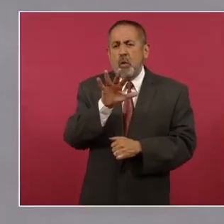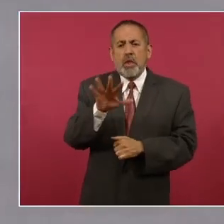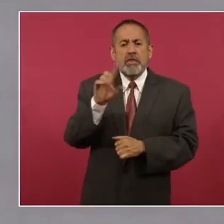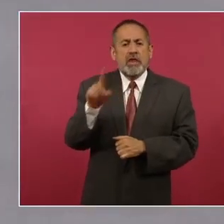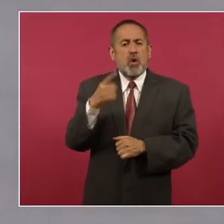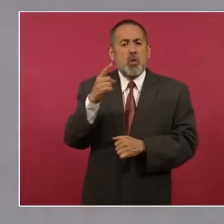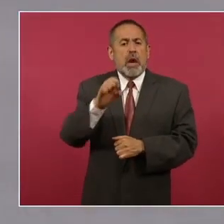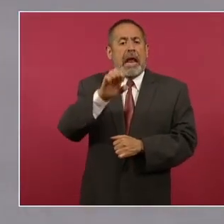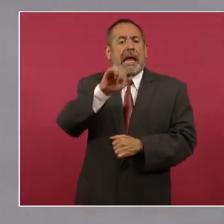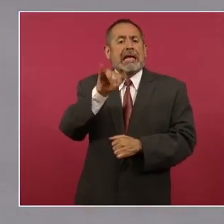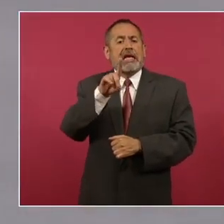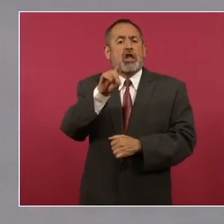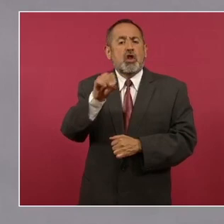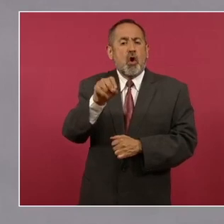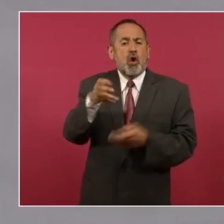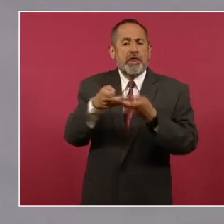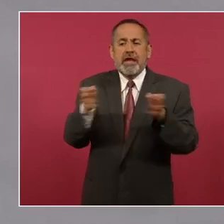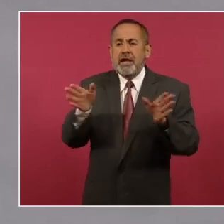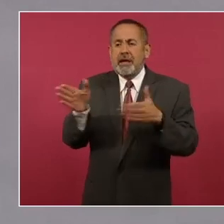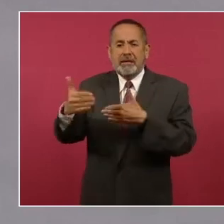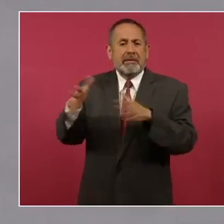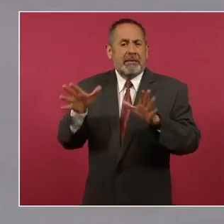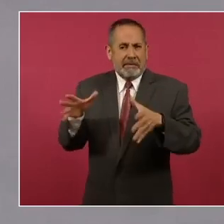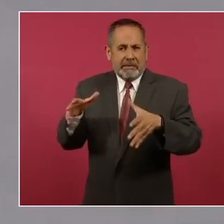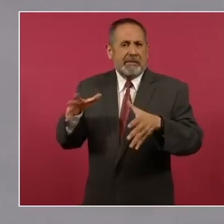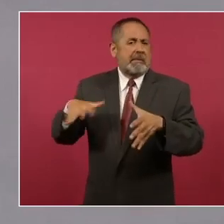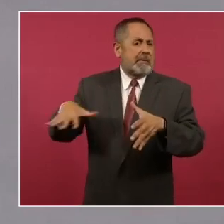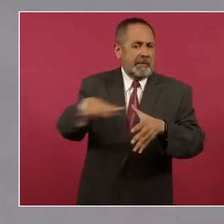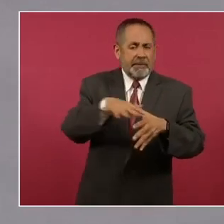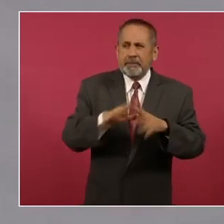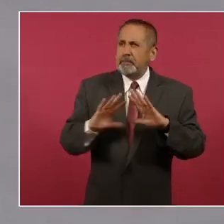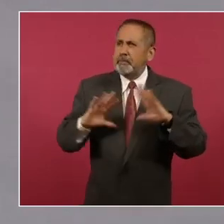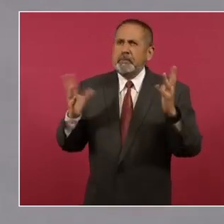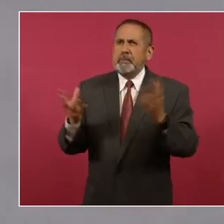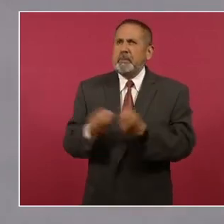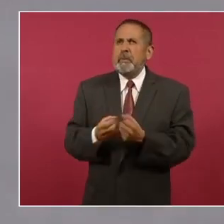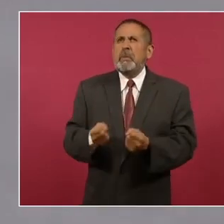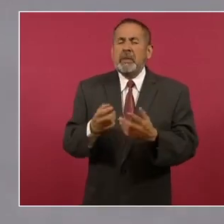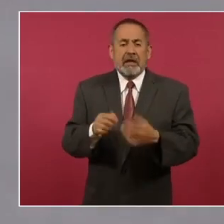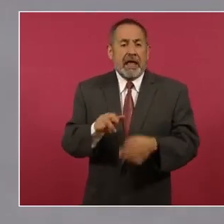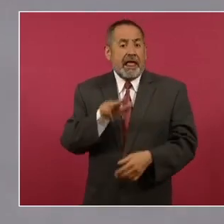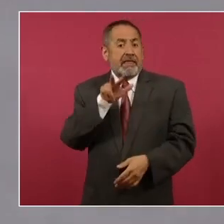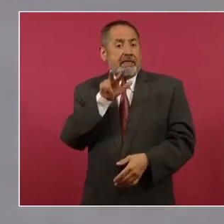10.651 ejidos, con un total de